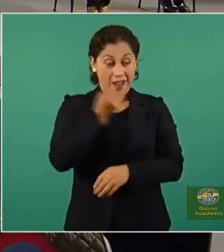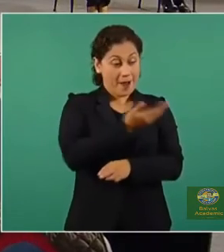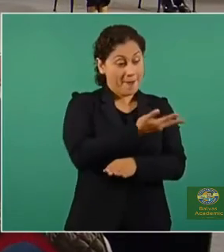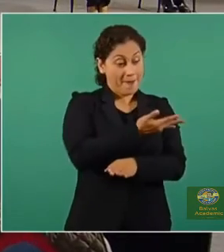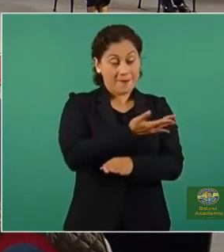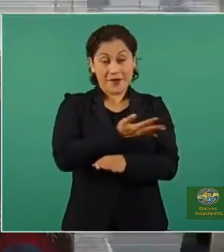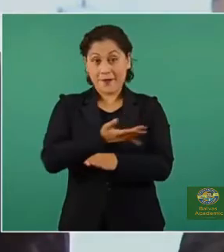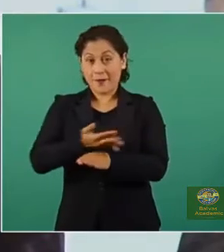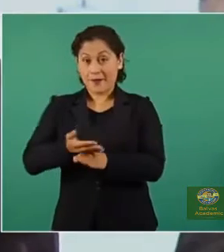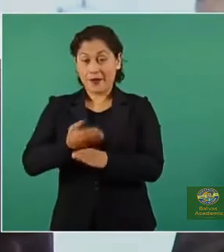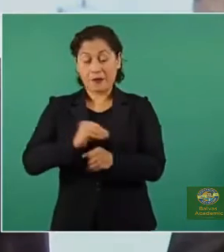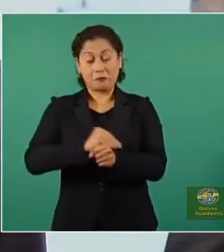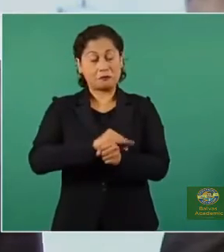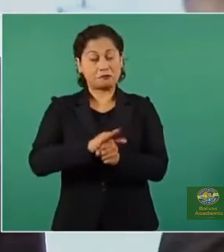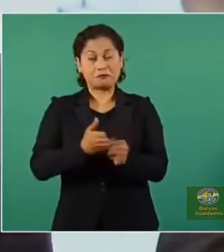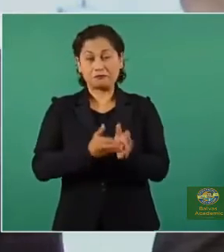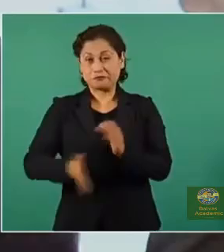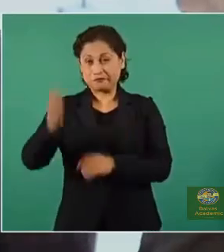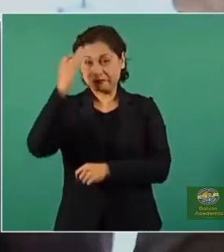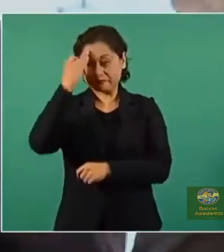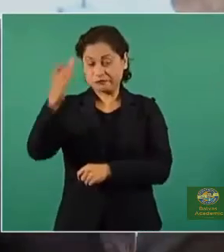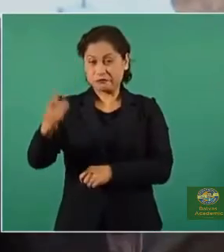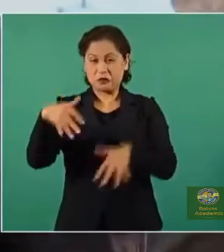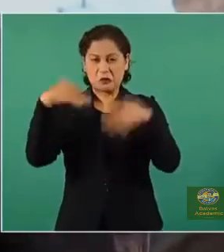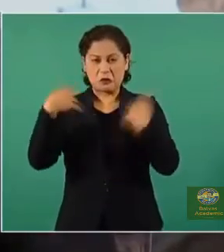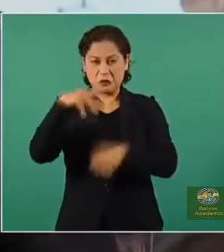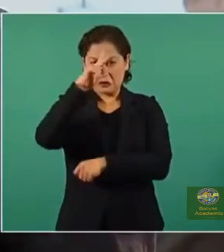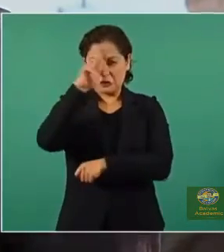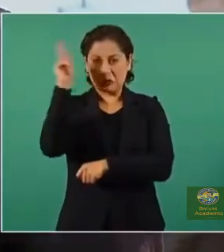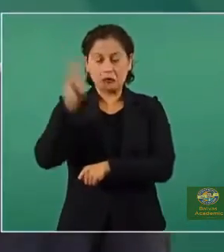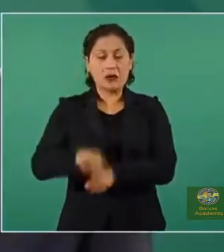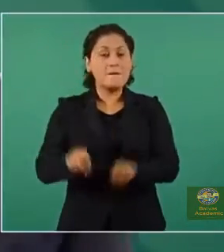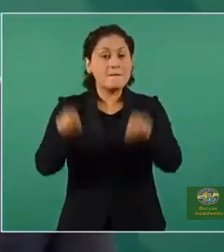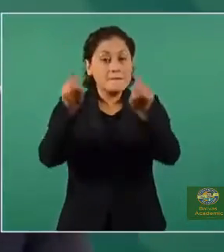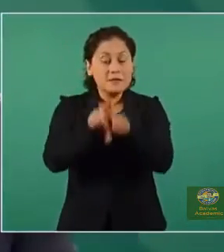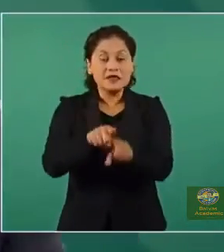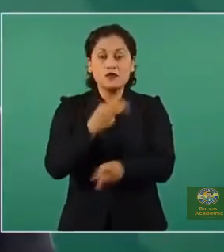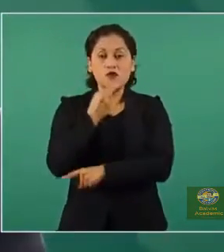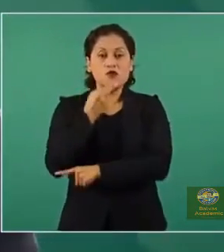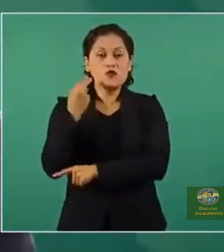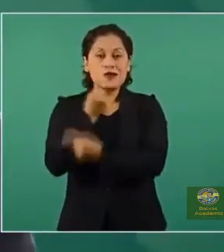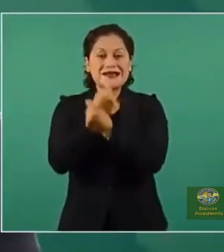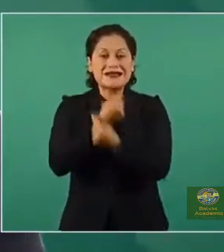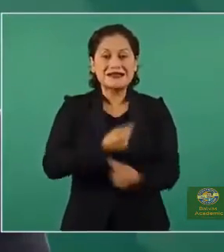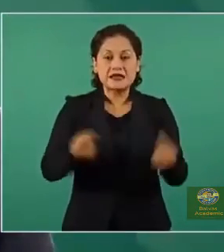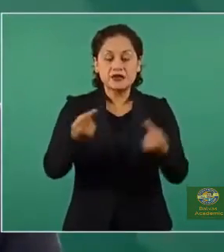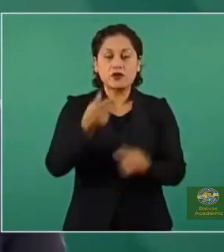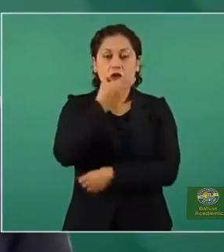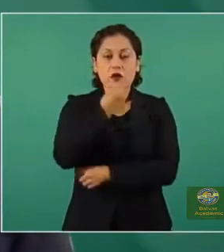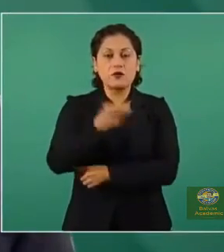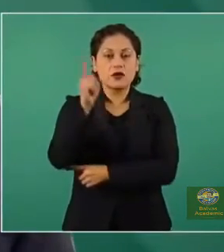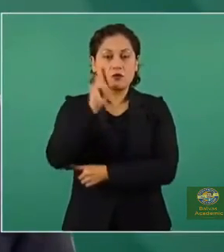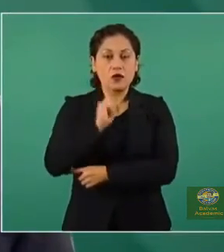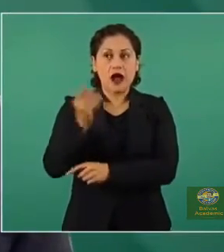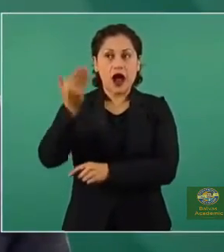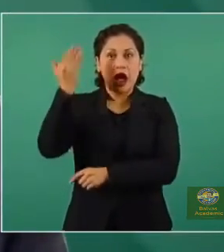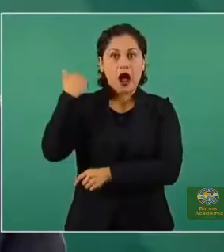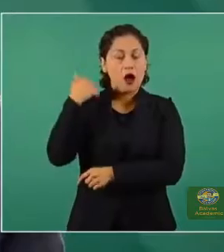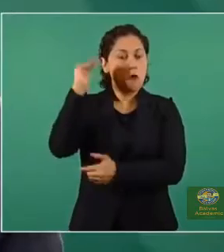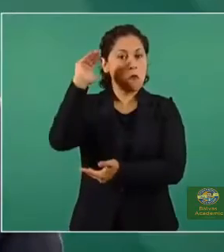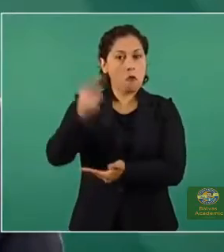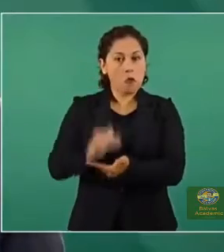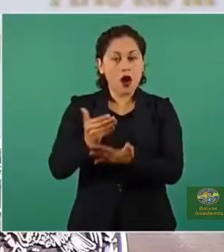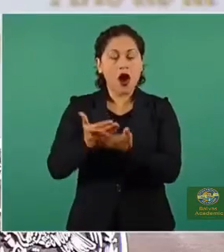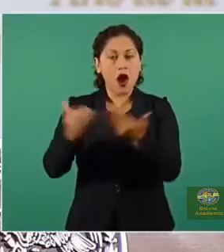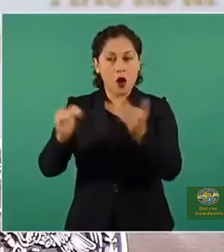suicidios de niñas y de niños, una cifra que no habíamos registrado anteriormente. La tasa de suicidios